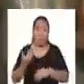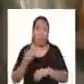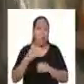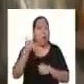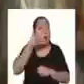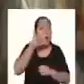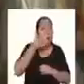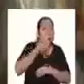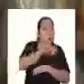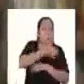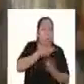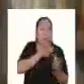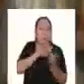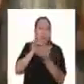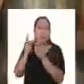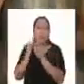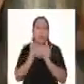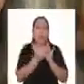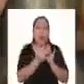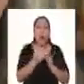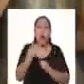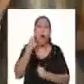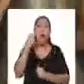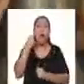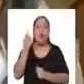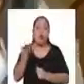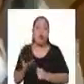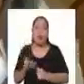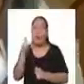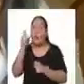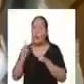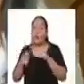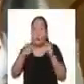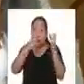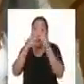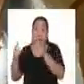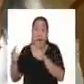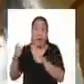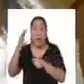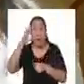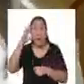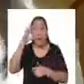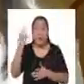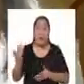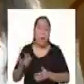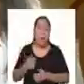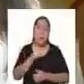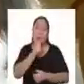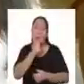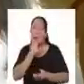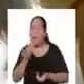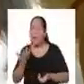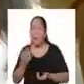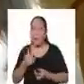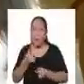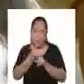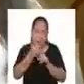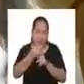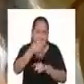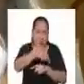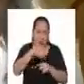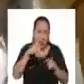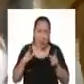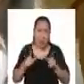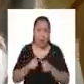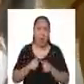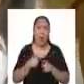en comunicación conocen, por ejemplo, el personal de seguridad de la zona, sea privado, sea público,